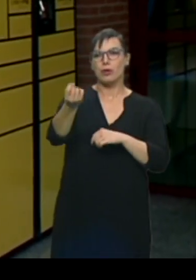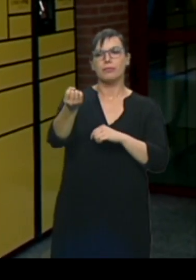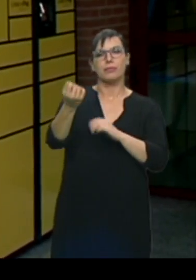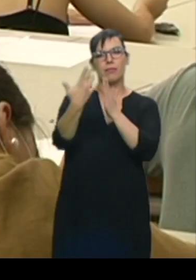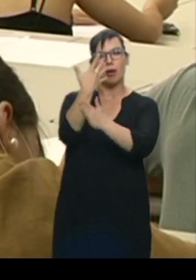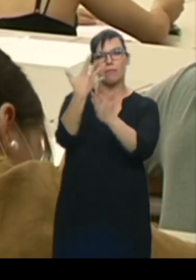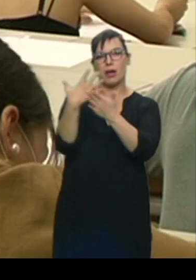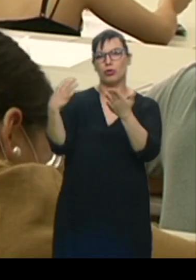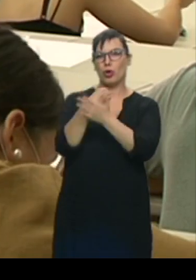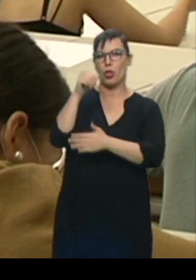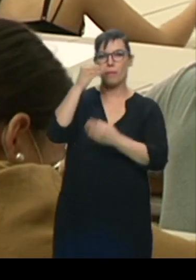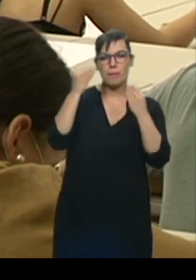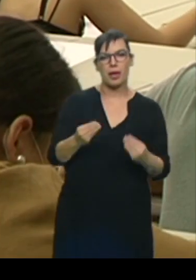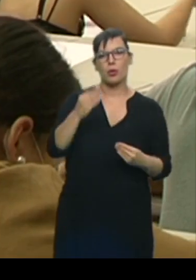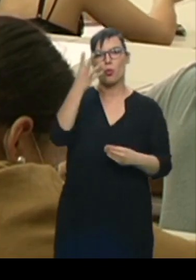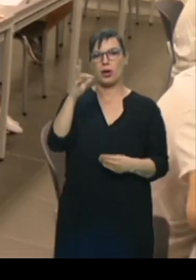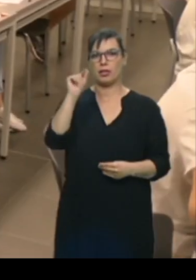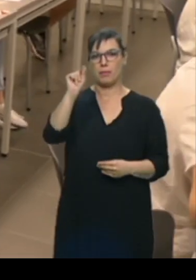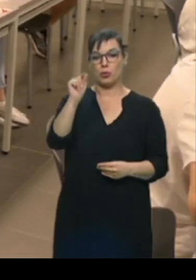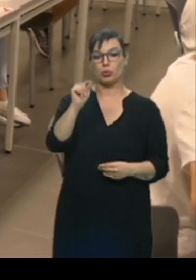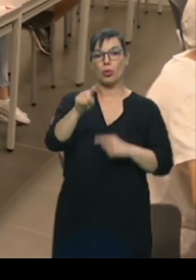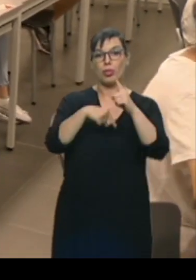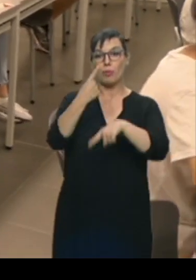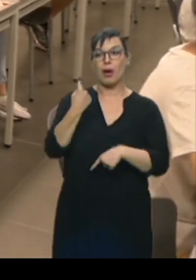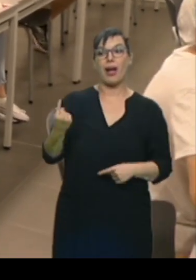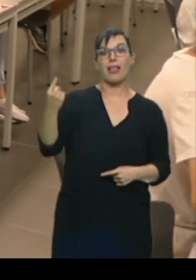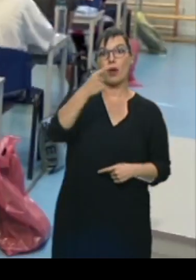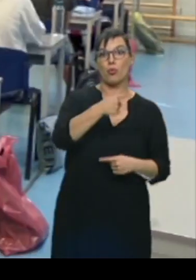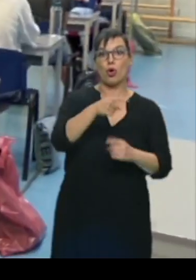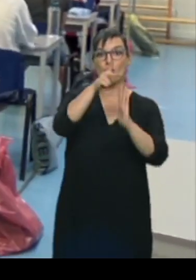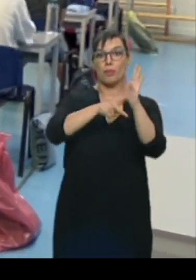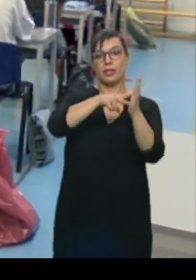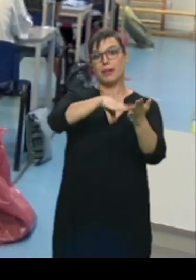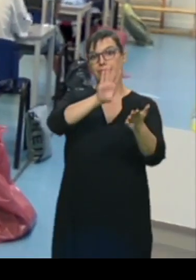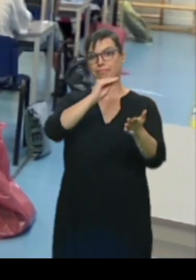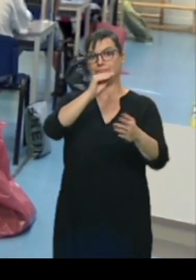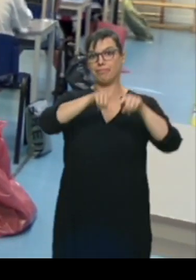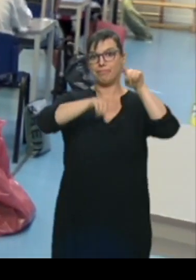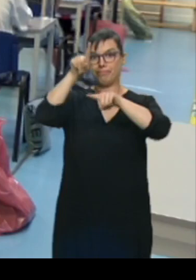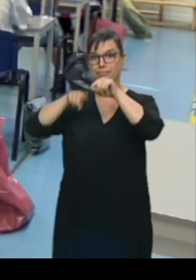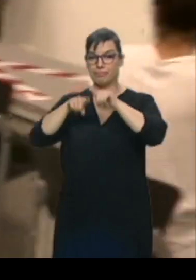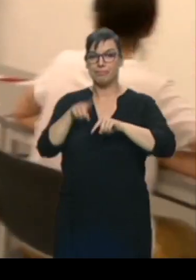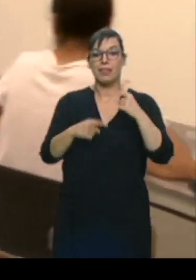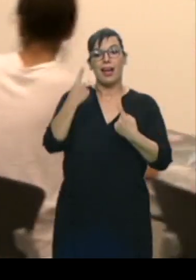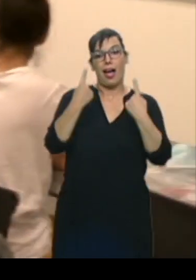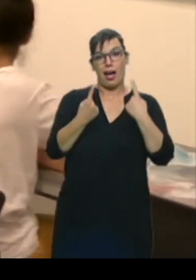explicado todo bien. En cada sede, la interpretación de la norma ha ido variando, así que algunos estudiantes han tenido ventaja. Entre los nervios y